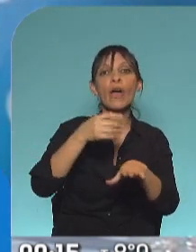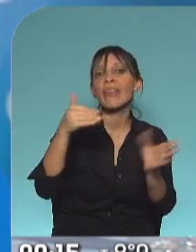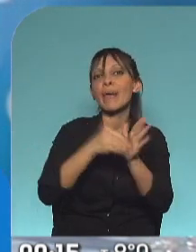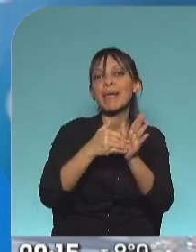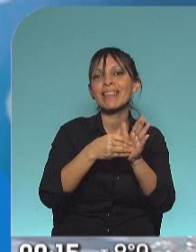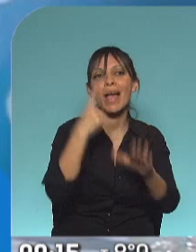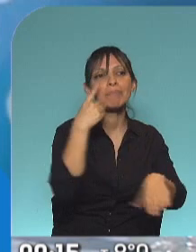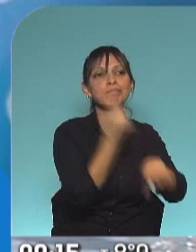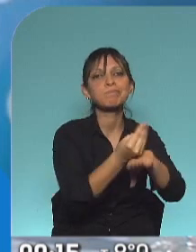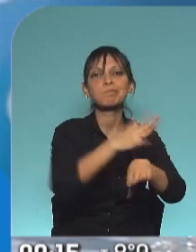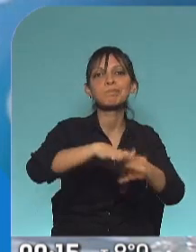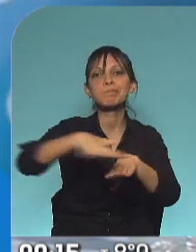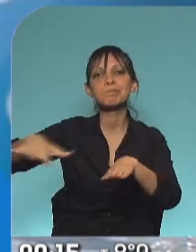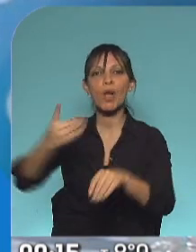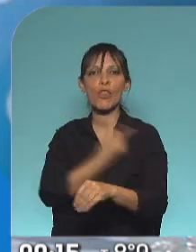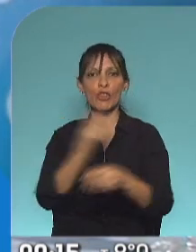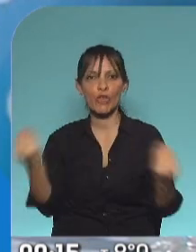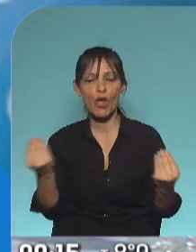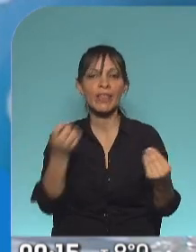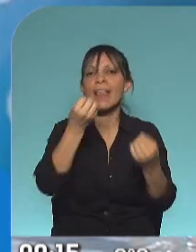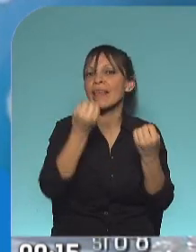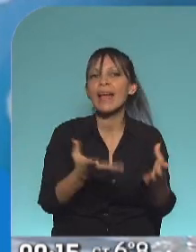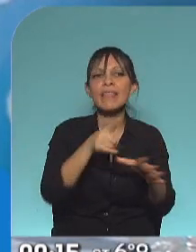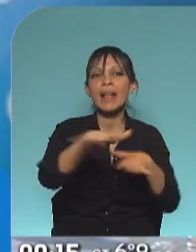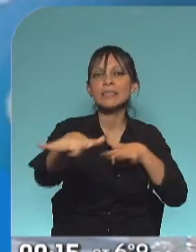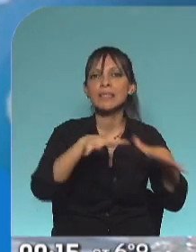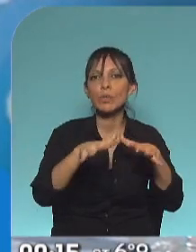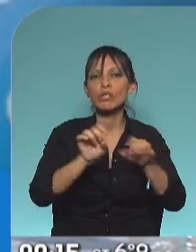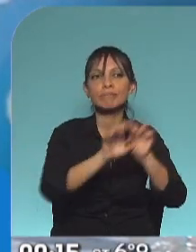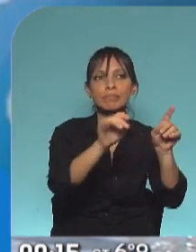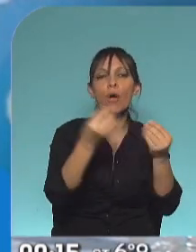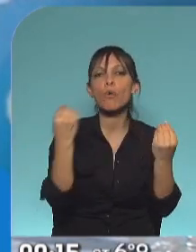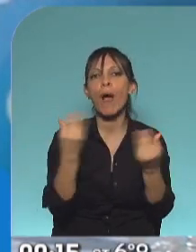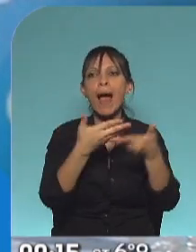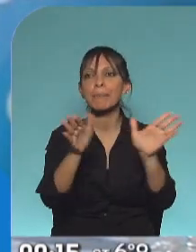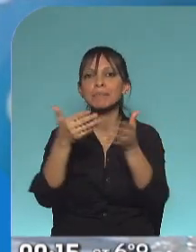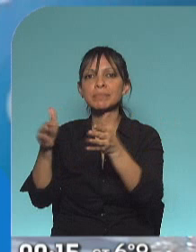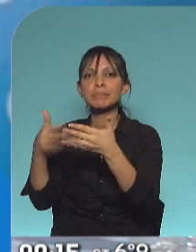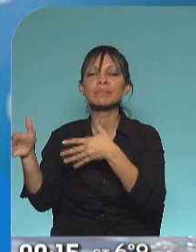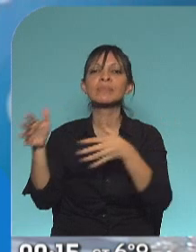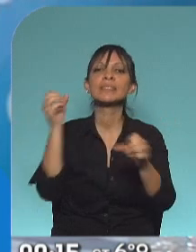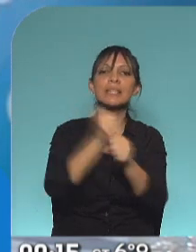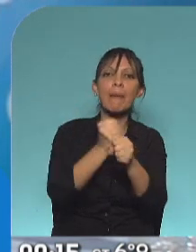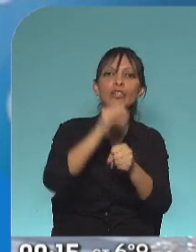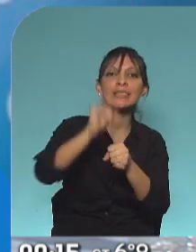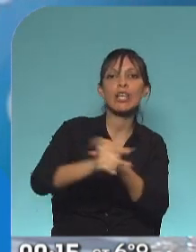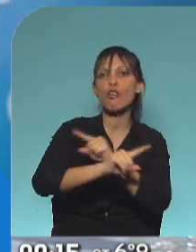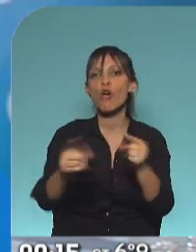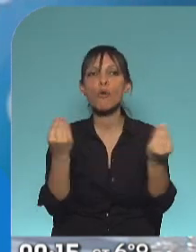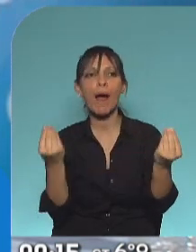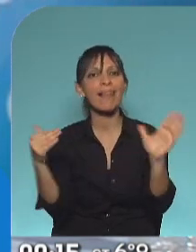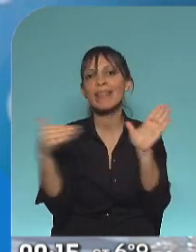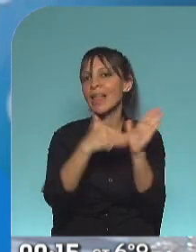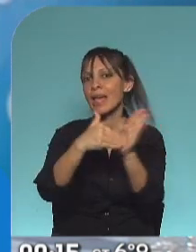residimos, cuál es la situación epidemiológica, cuáles son las actividades habilitadas, cuáles son las actividades que no están habilitadas, y